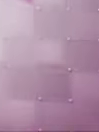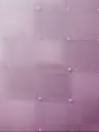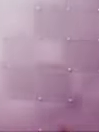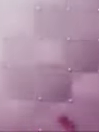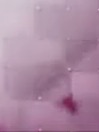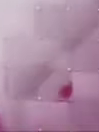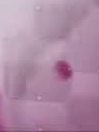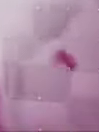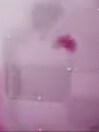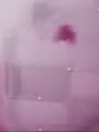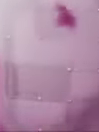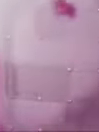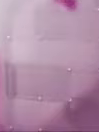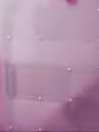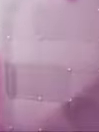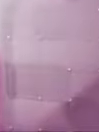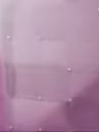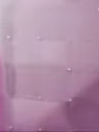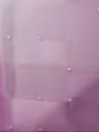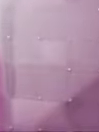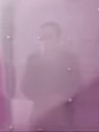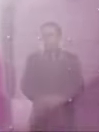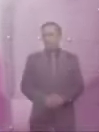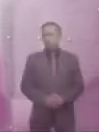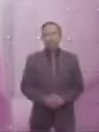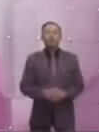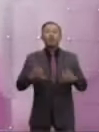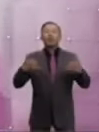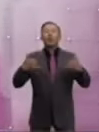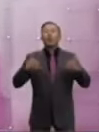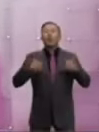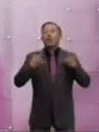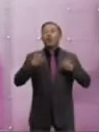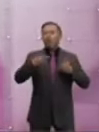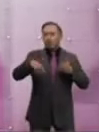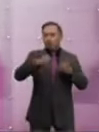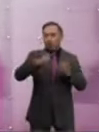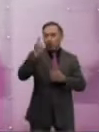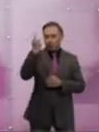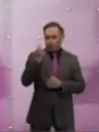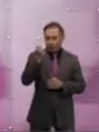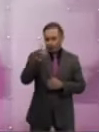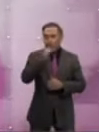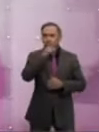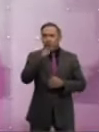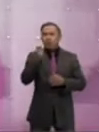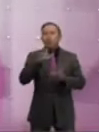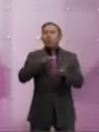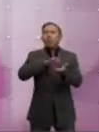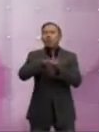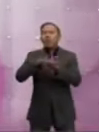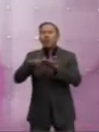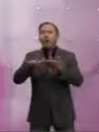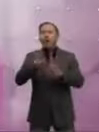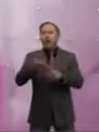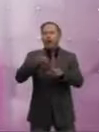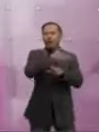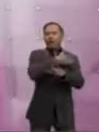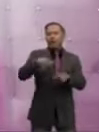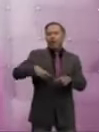Jóvenes Construyendo el Futuro, y al final el hecho de atender las causas reconstruye el tejido social de gobiernos